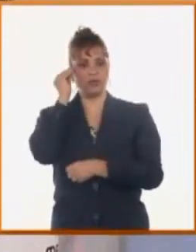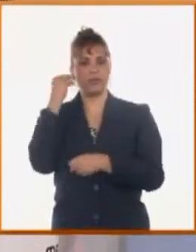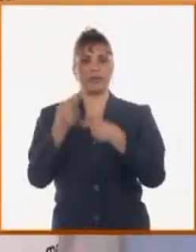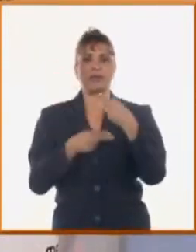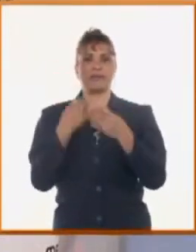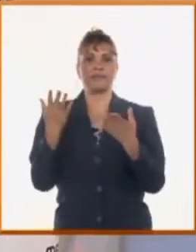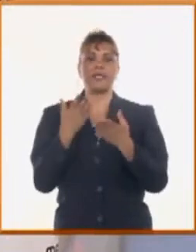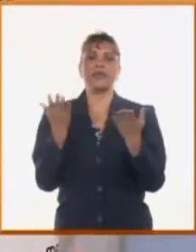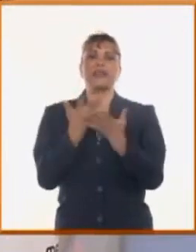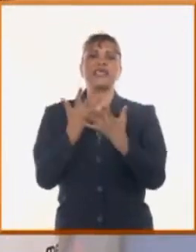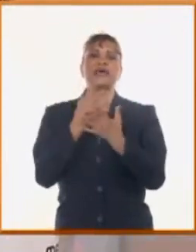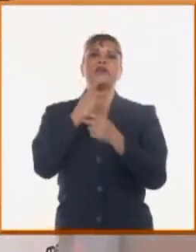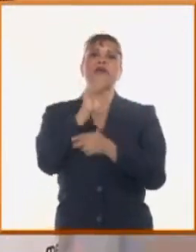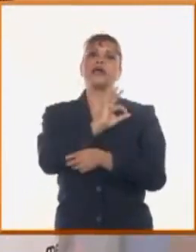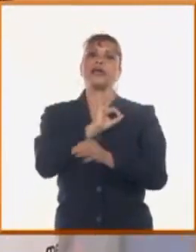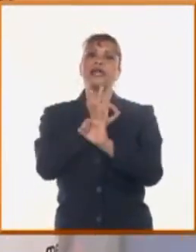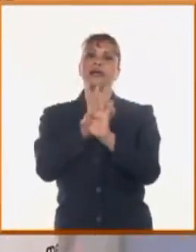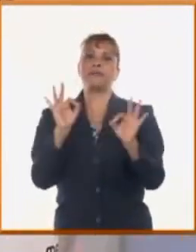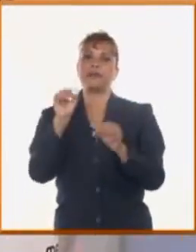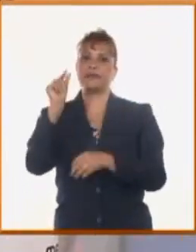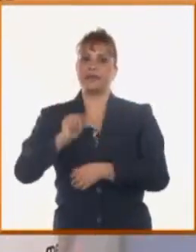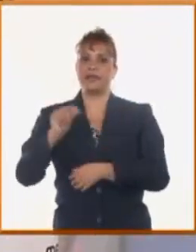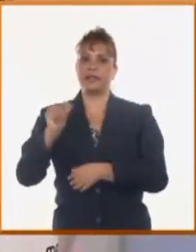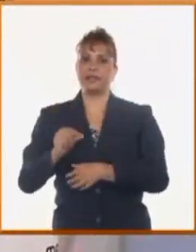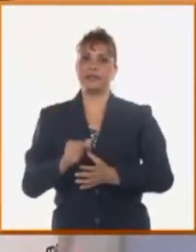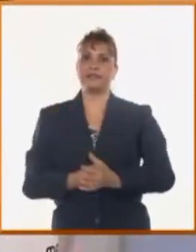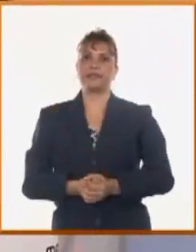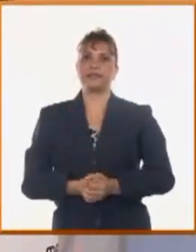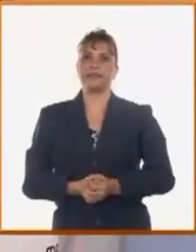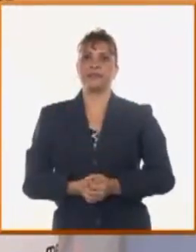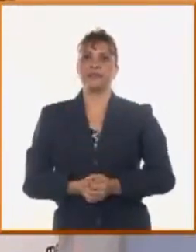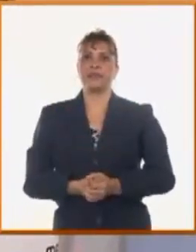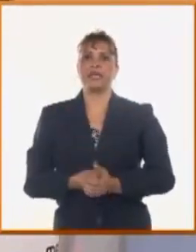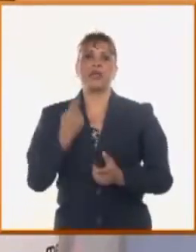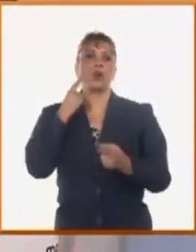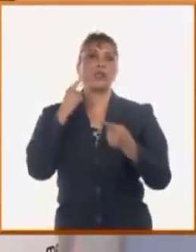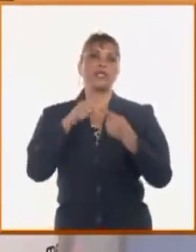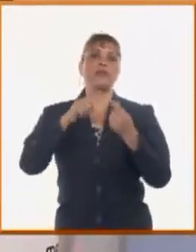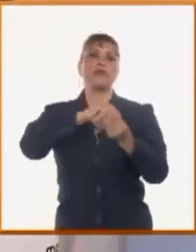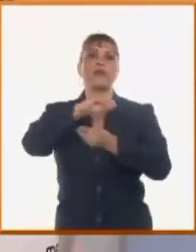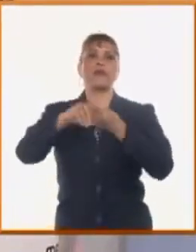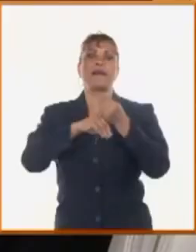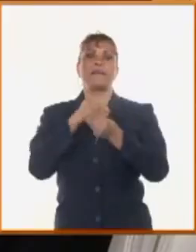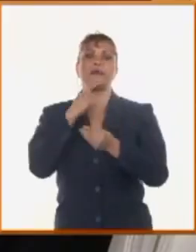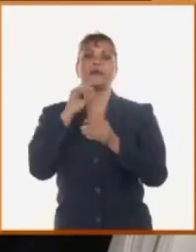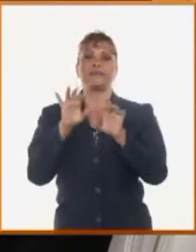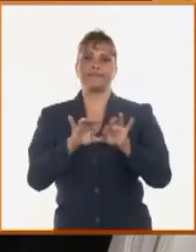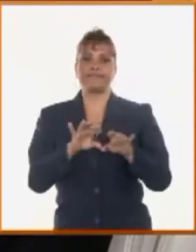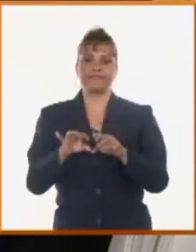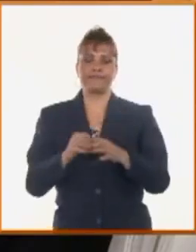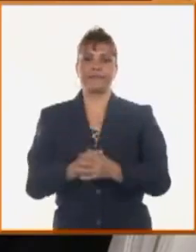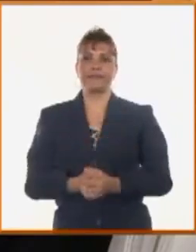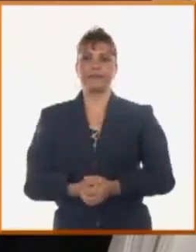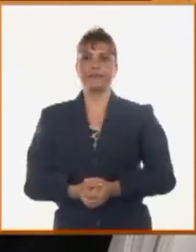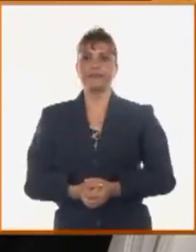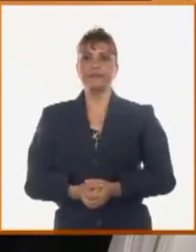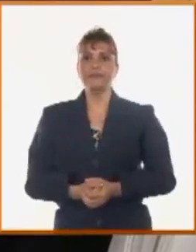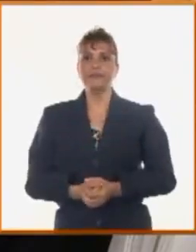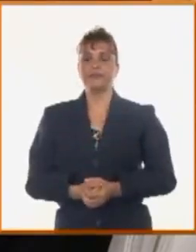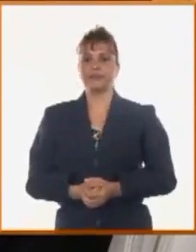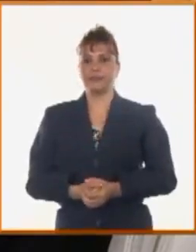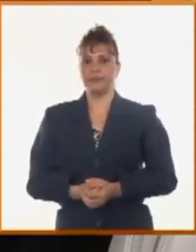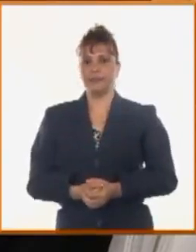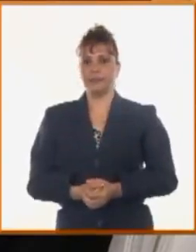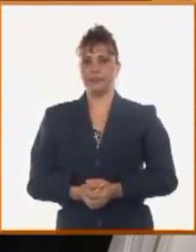especialistas y que se está poniendo en función de la transformación digital multisectorialmente. Que de hecho, una de las, pudiéramos